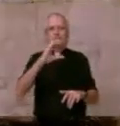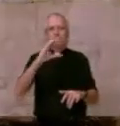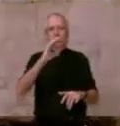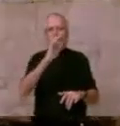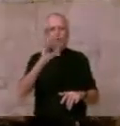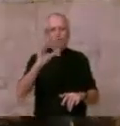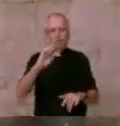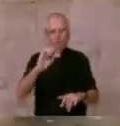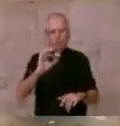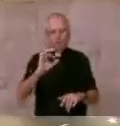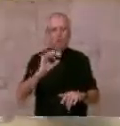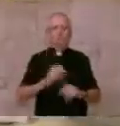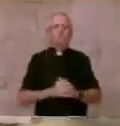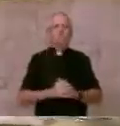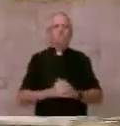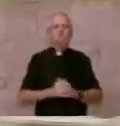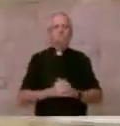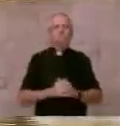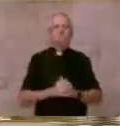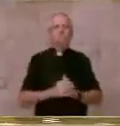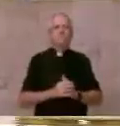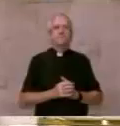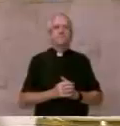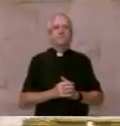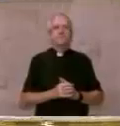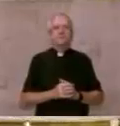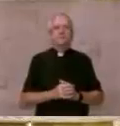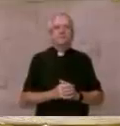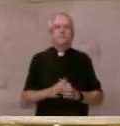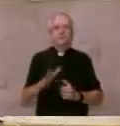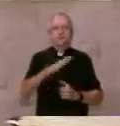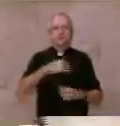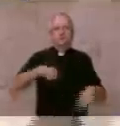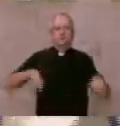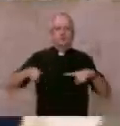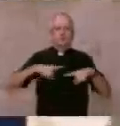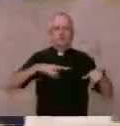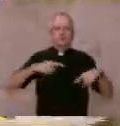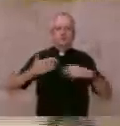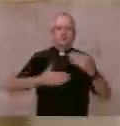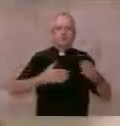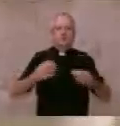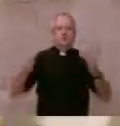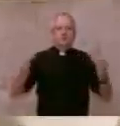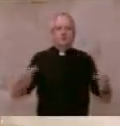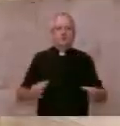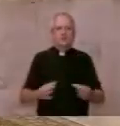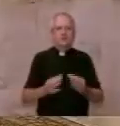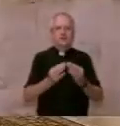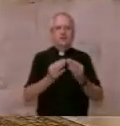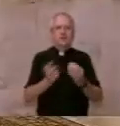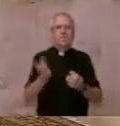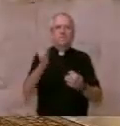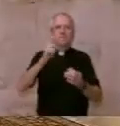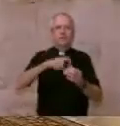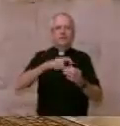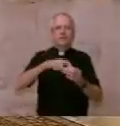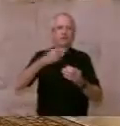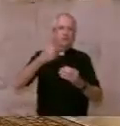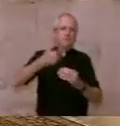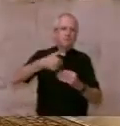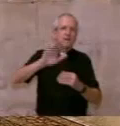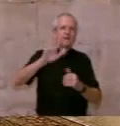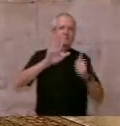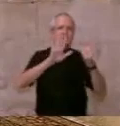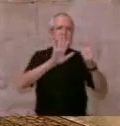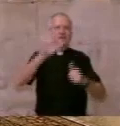Cardona. Y recordamos también que en toda esta organización de esta celebración se han implicado más de 65